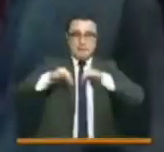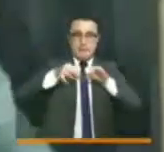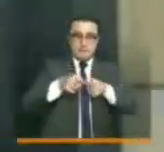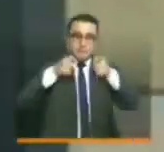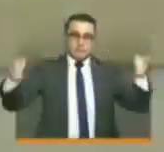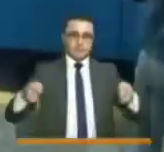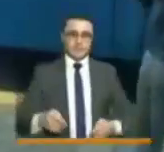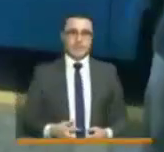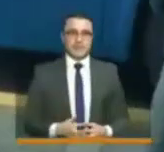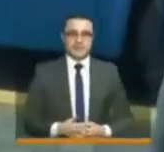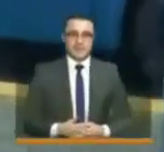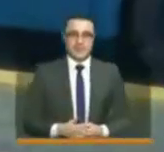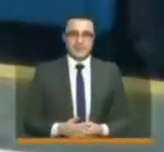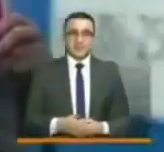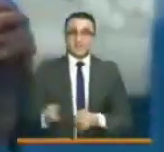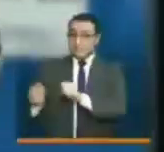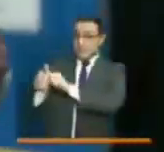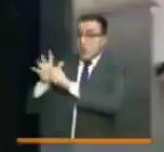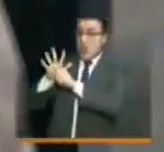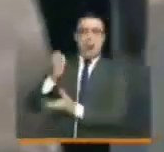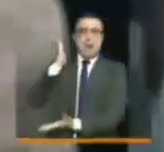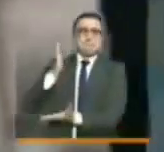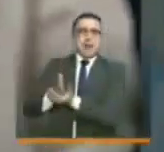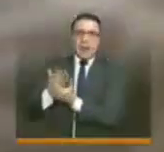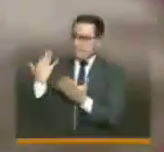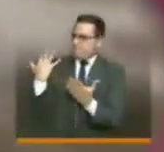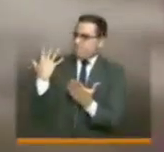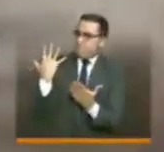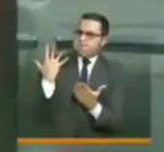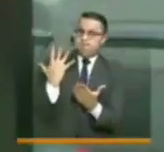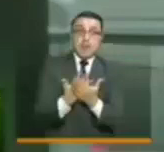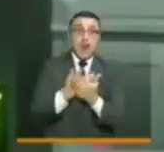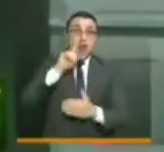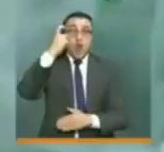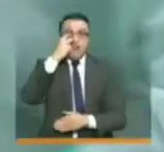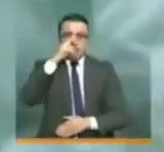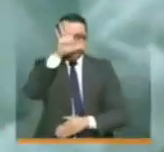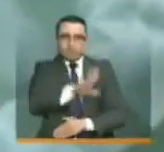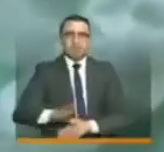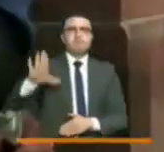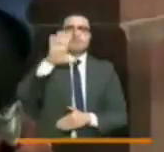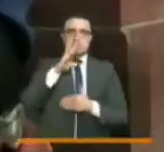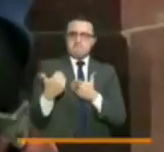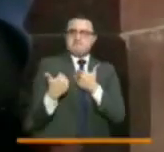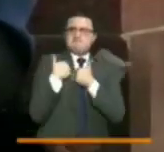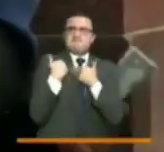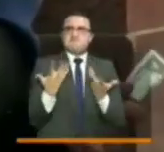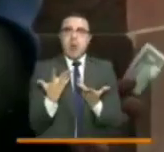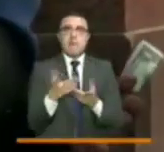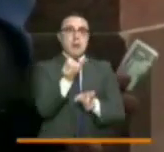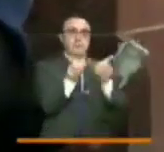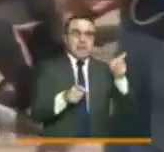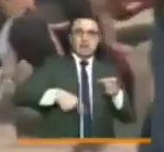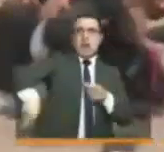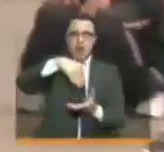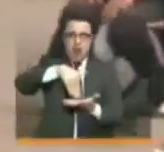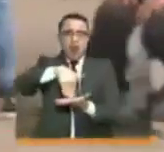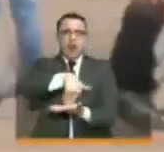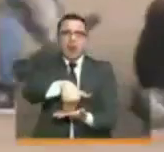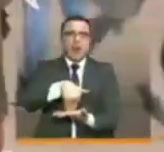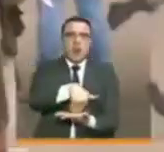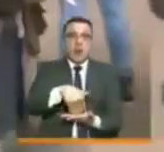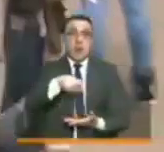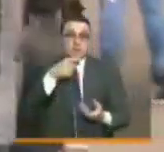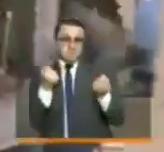Desde el principio de la emergencia por el COVID-19, el Gobierno Nacional ha tenido como prioridad apoyar a la población más vulnerable de